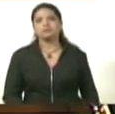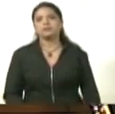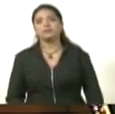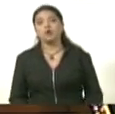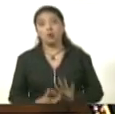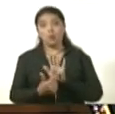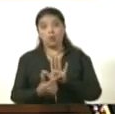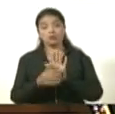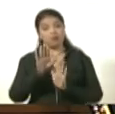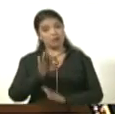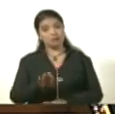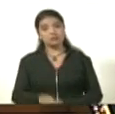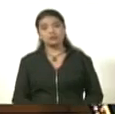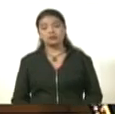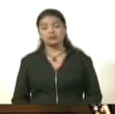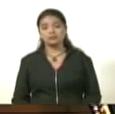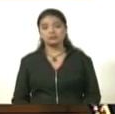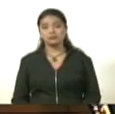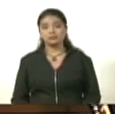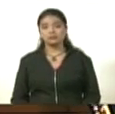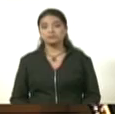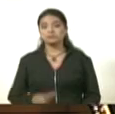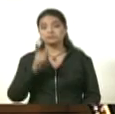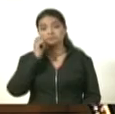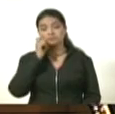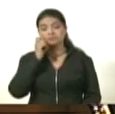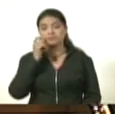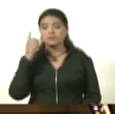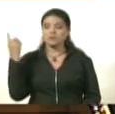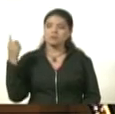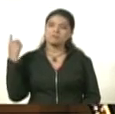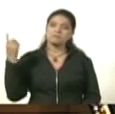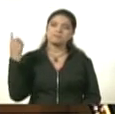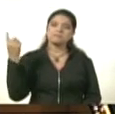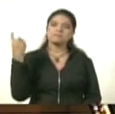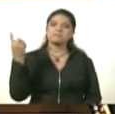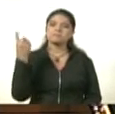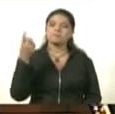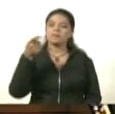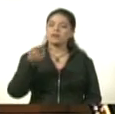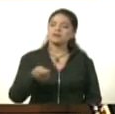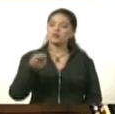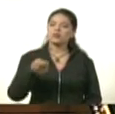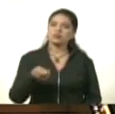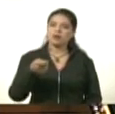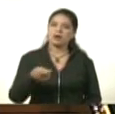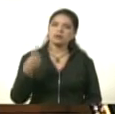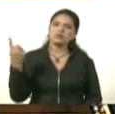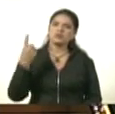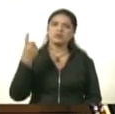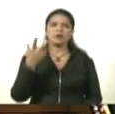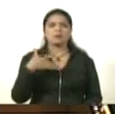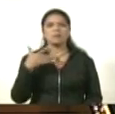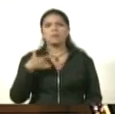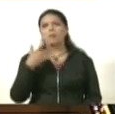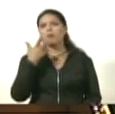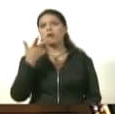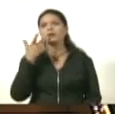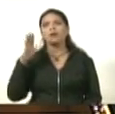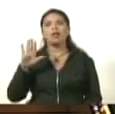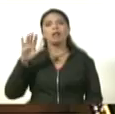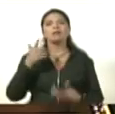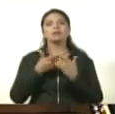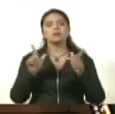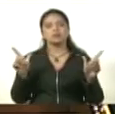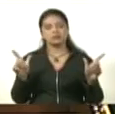así: un buzo y filántropo voló por arriba del tribunal y hizo un acto político en nombre de la libertad. Eso es lo que